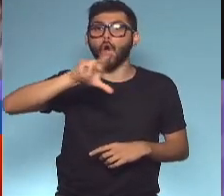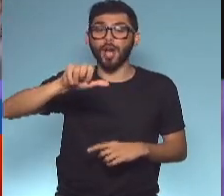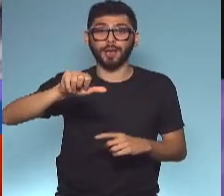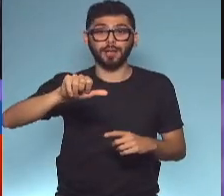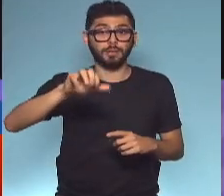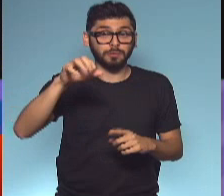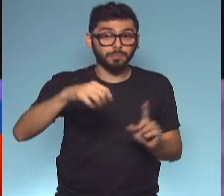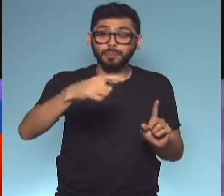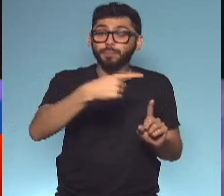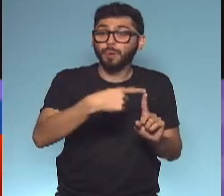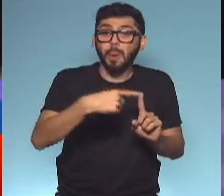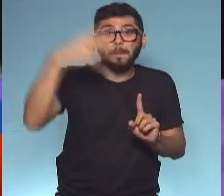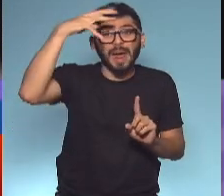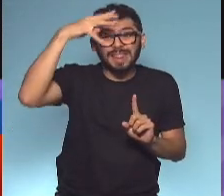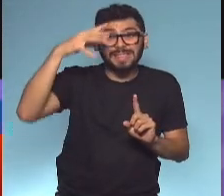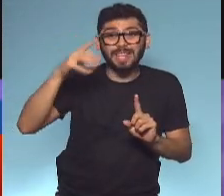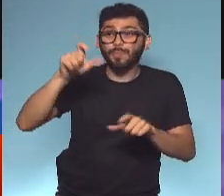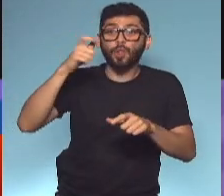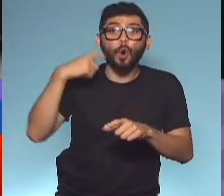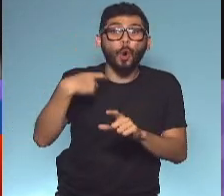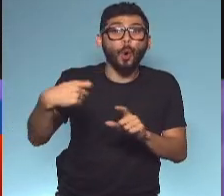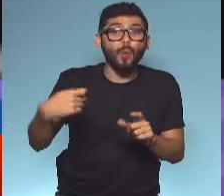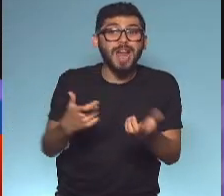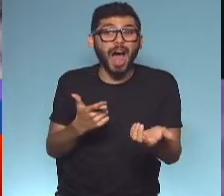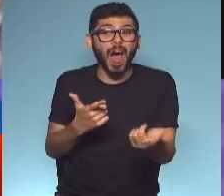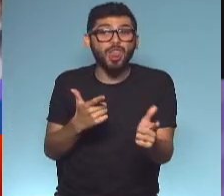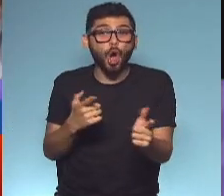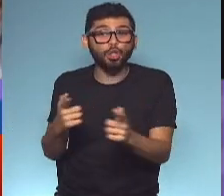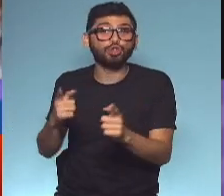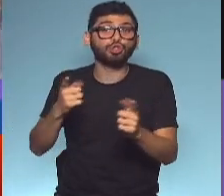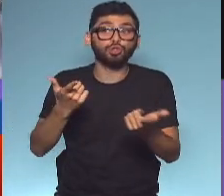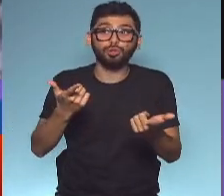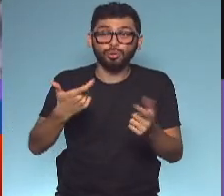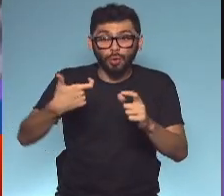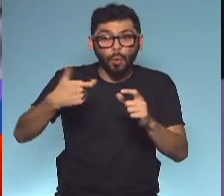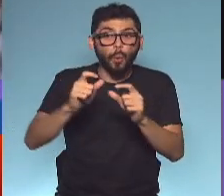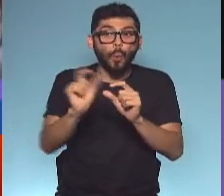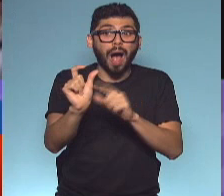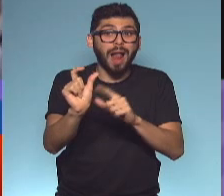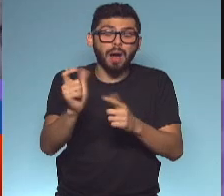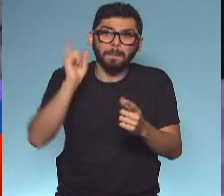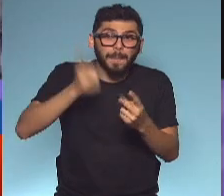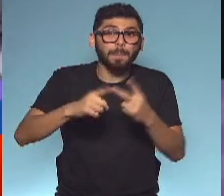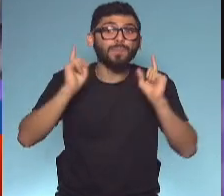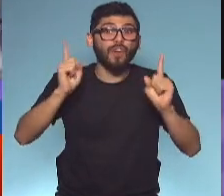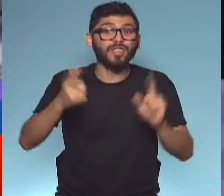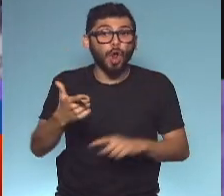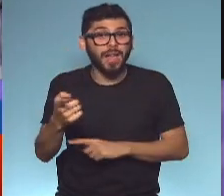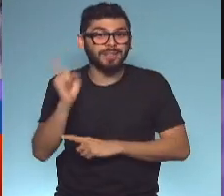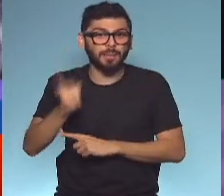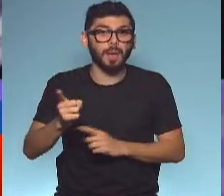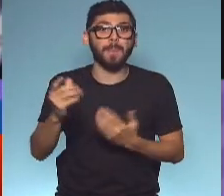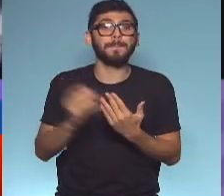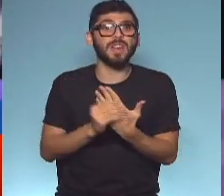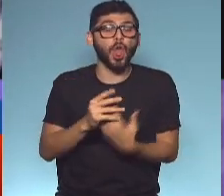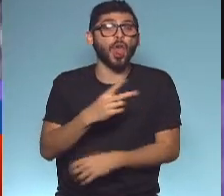que reprimió con balas de plomo a nuestros jubilados y a nuestros docentes, digamos. Y en todo caso, desde el Ministerio de Defensa, la